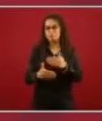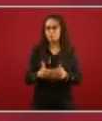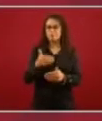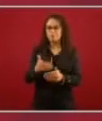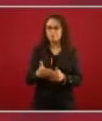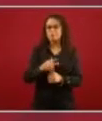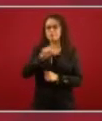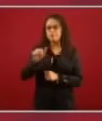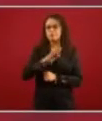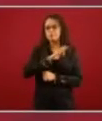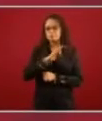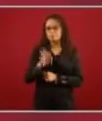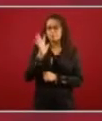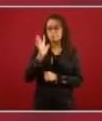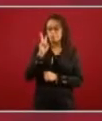descubiertos